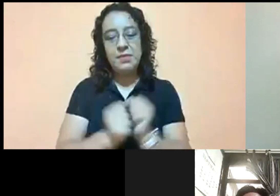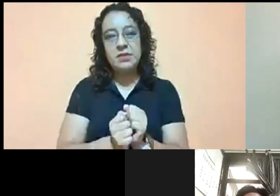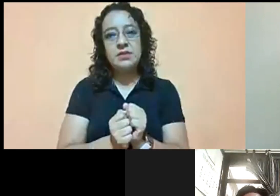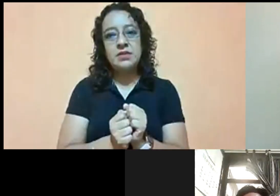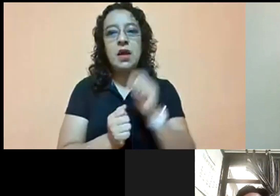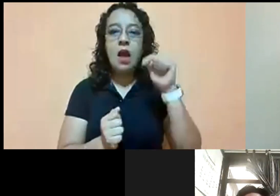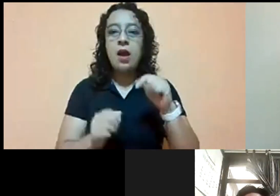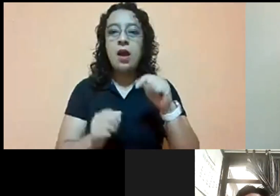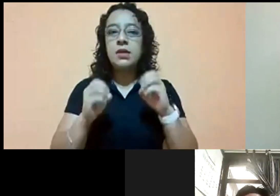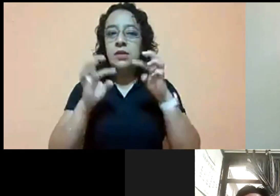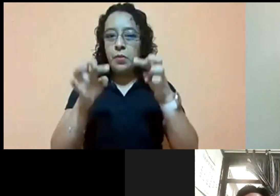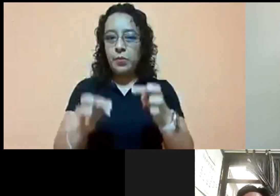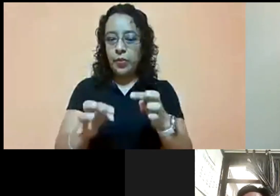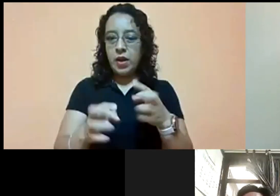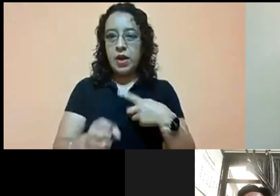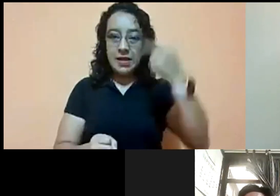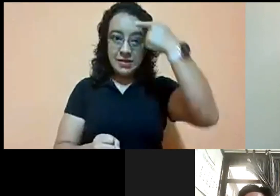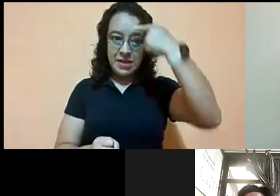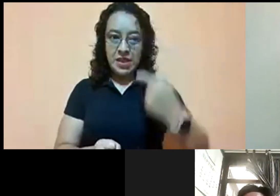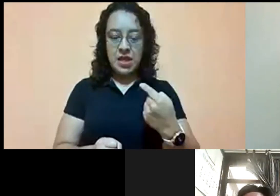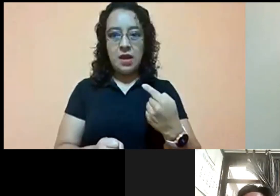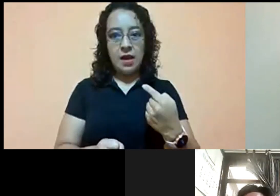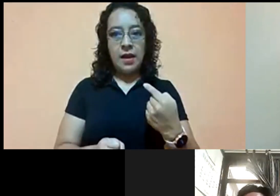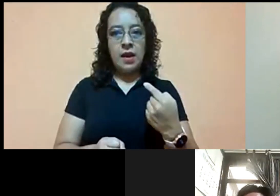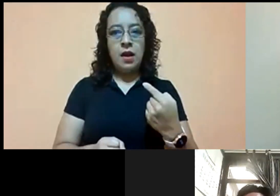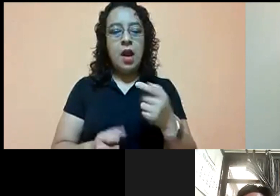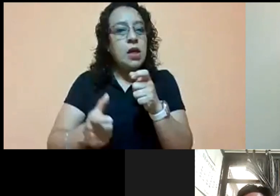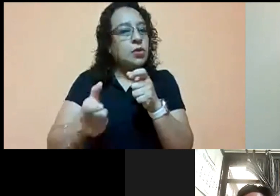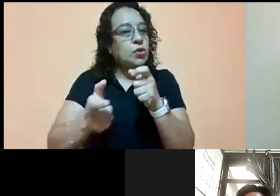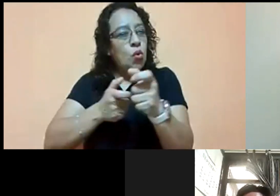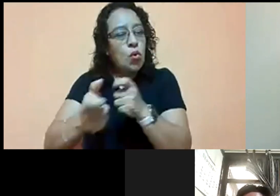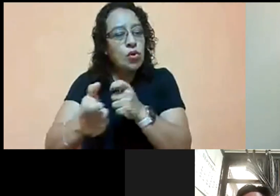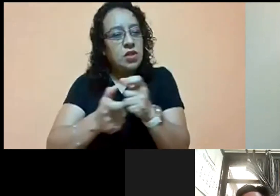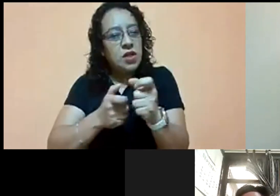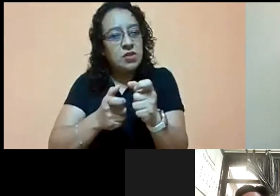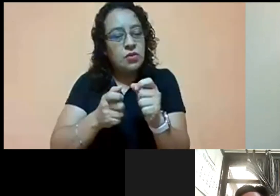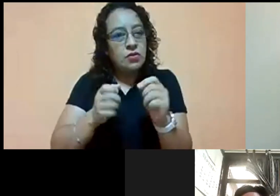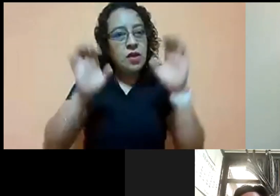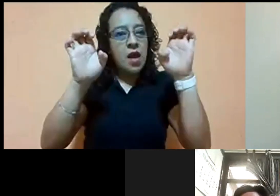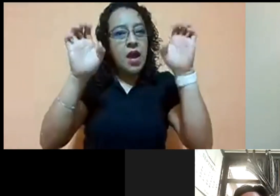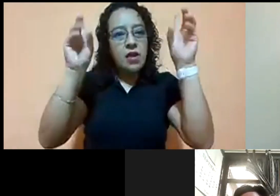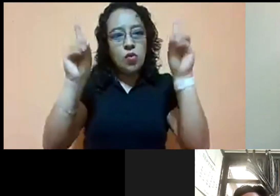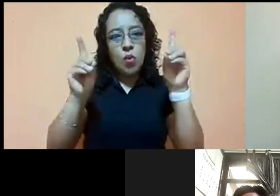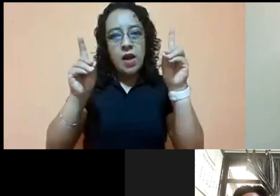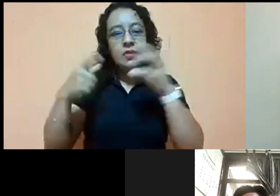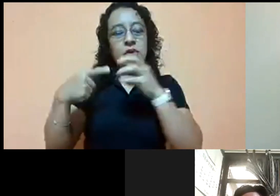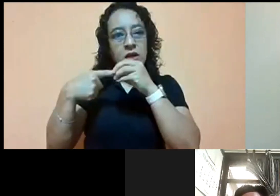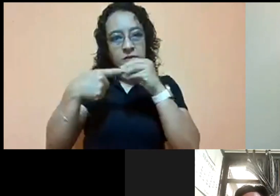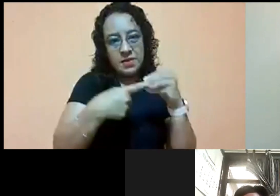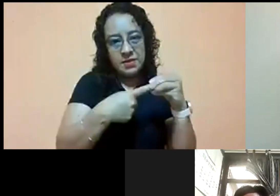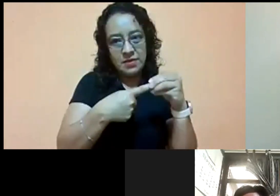quiero comentarles que de parte de la Coordinación de Educación Especial se ha solicitado en los